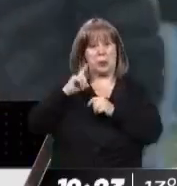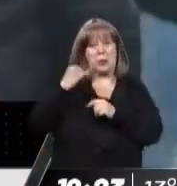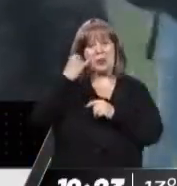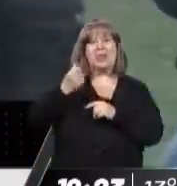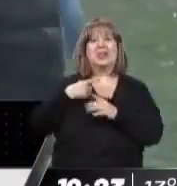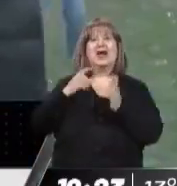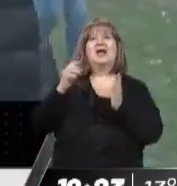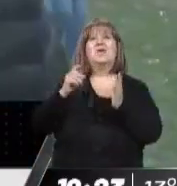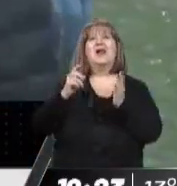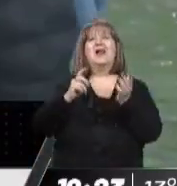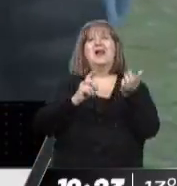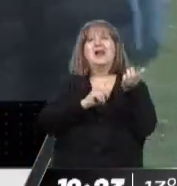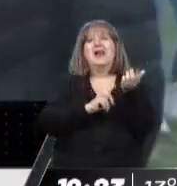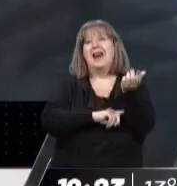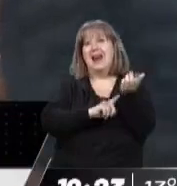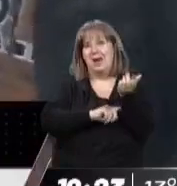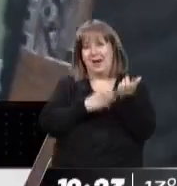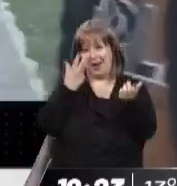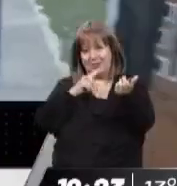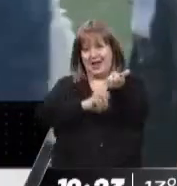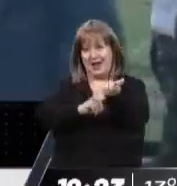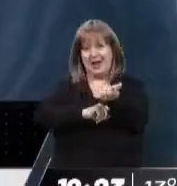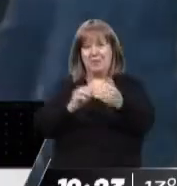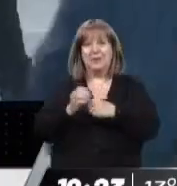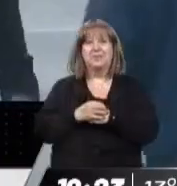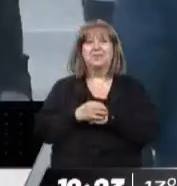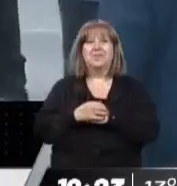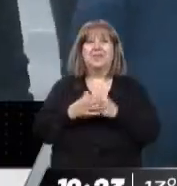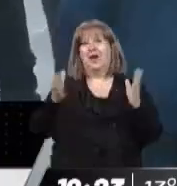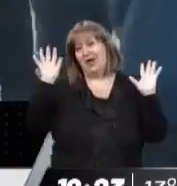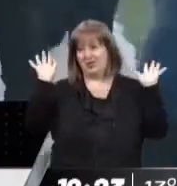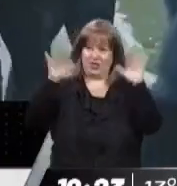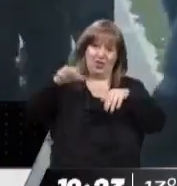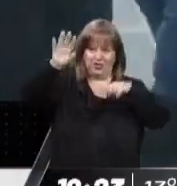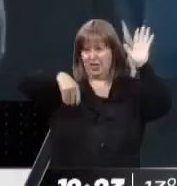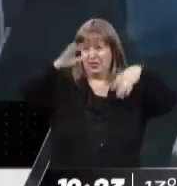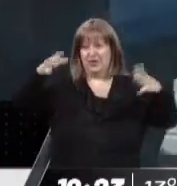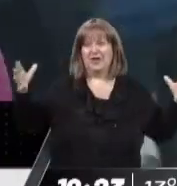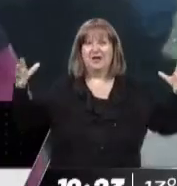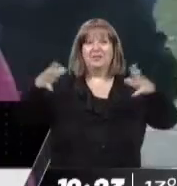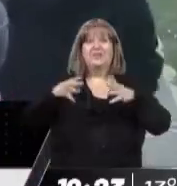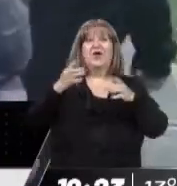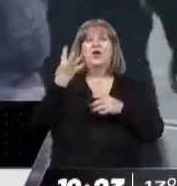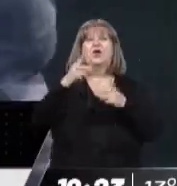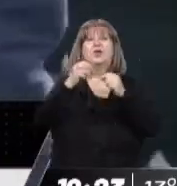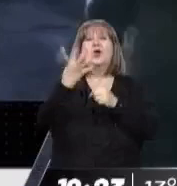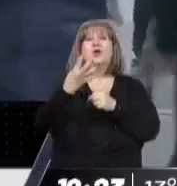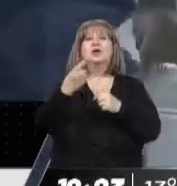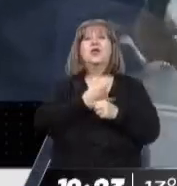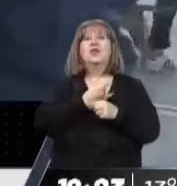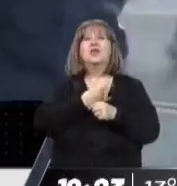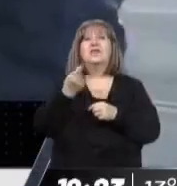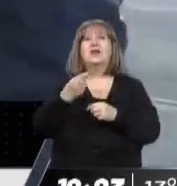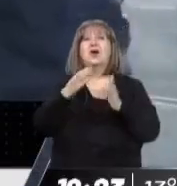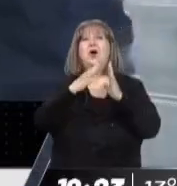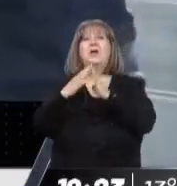grupo más de arriba la lepra. Bueno, vengan que cerramos. Vengan todos. Vengan. Grupo número 4, ¿de dónde son?